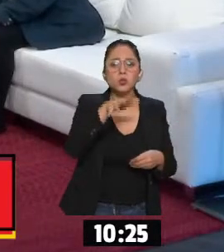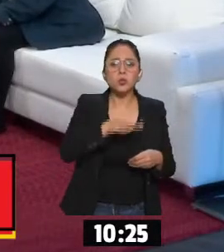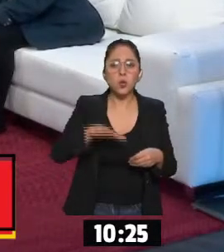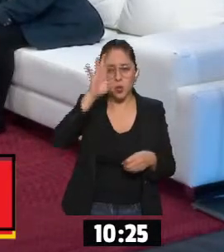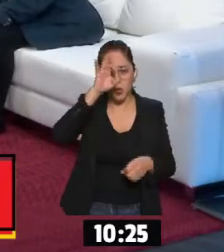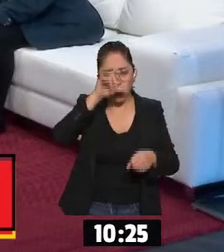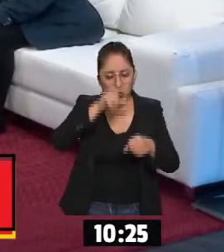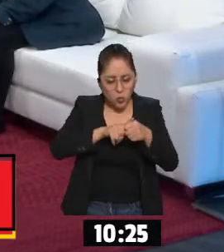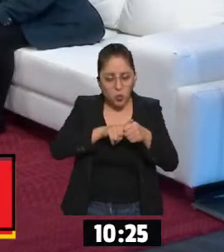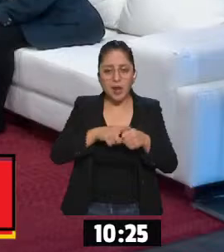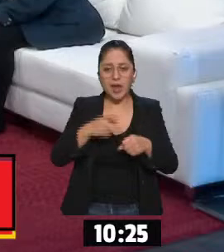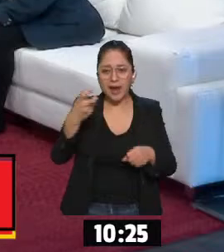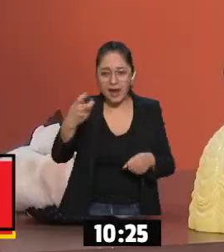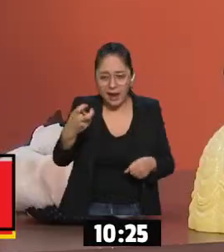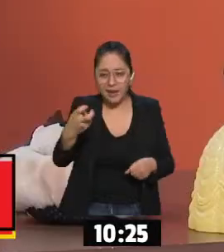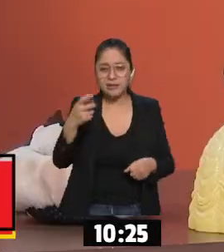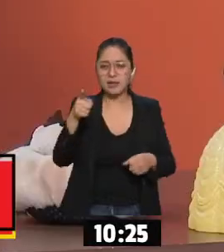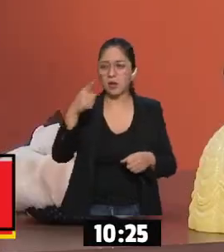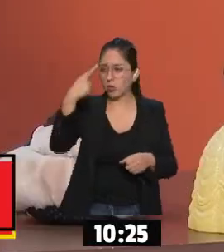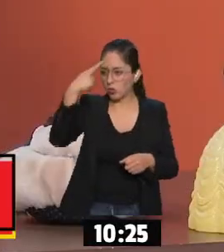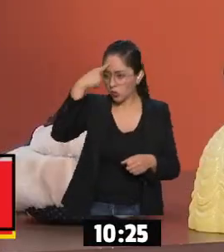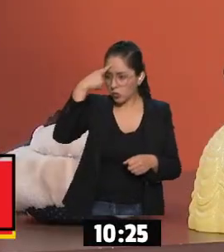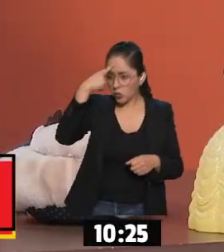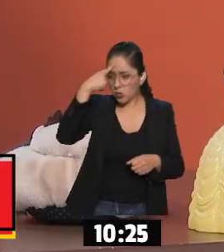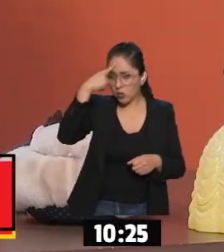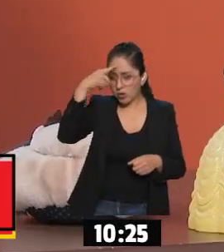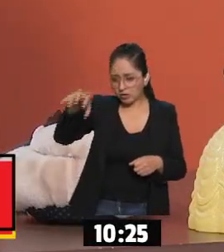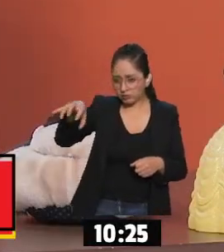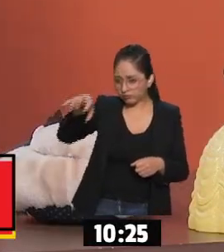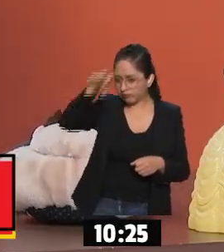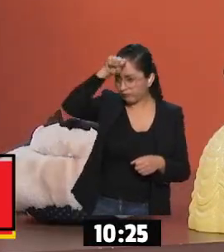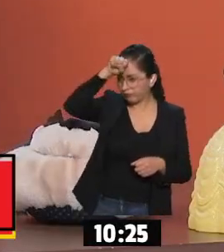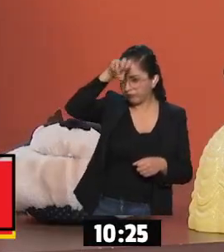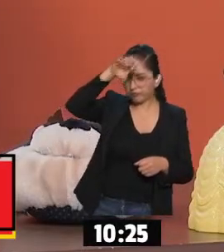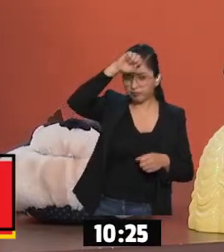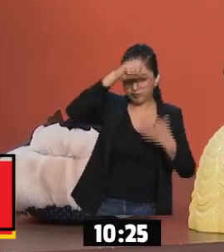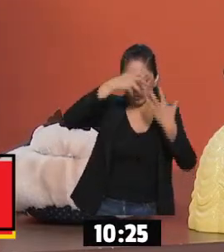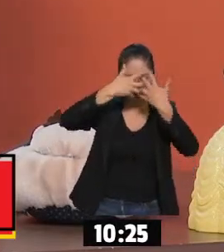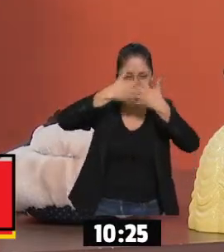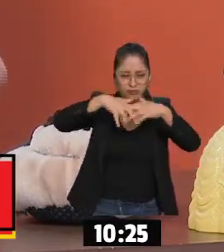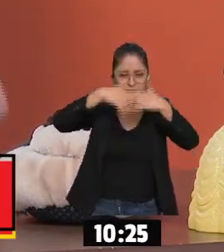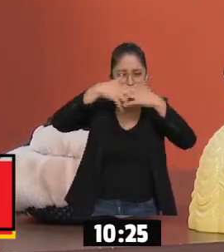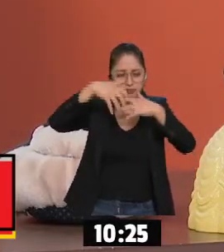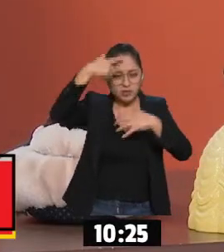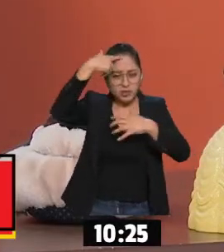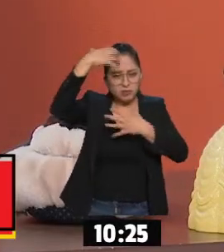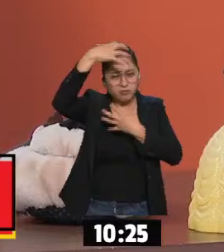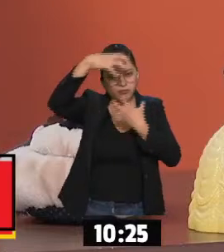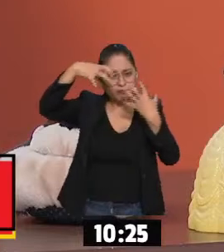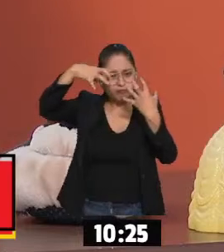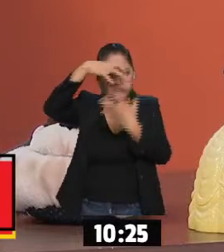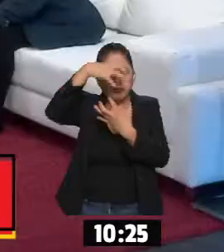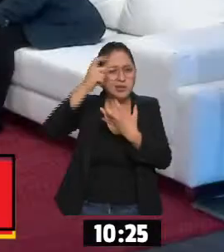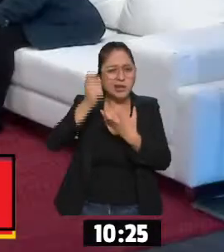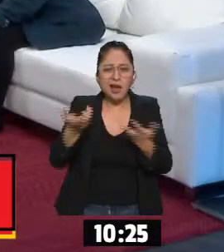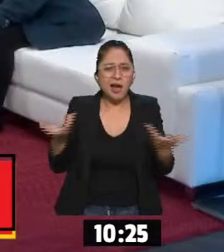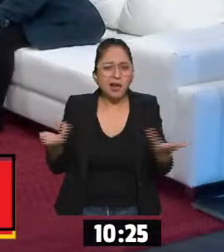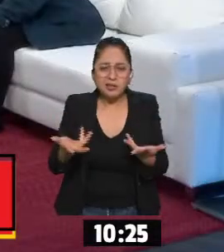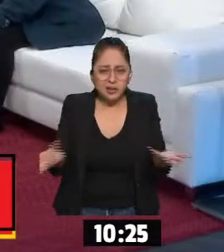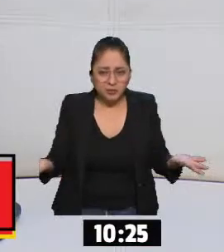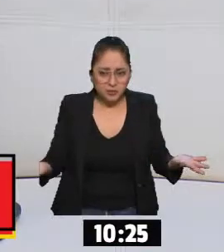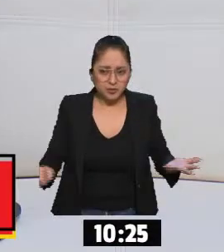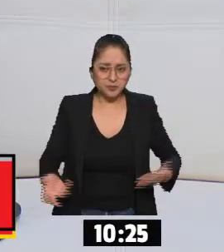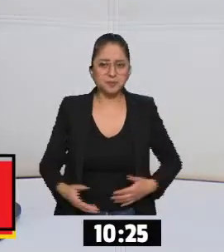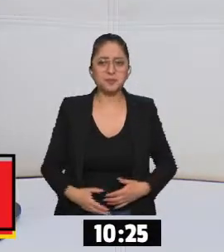una forma de pensamiento, como sea. ¿Qué pasa en México con el lenguaje? Eso está del carajo. Nuestras lenguas son